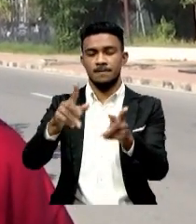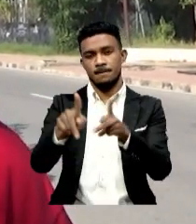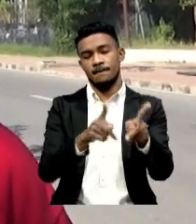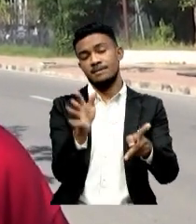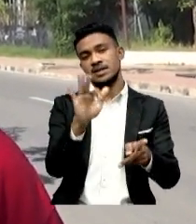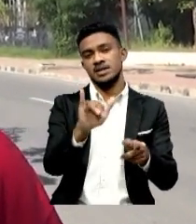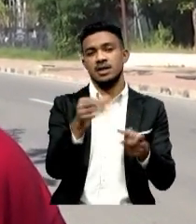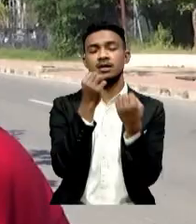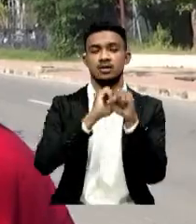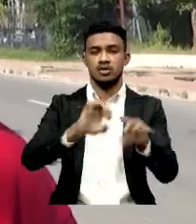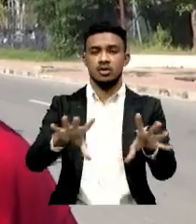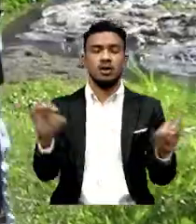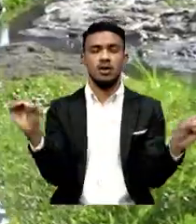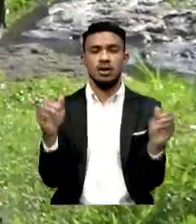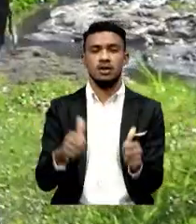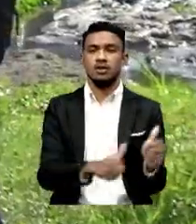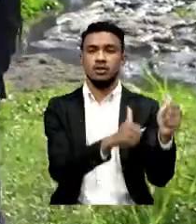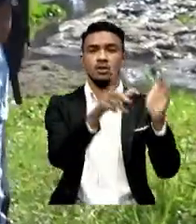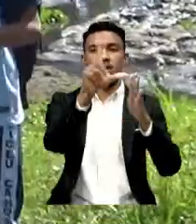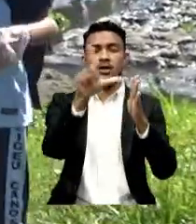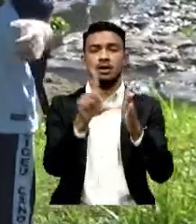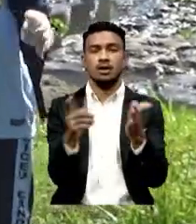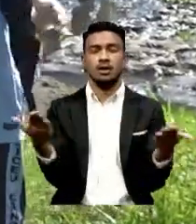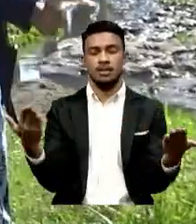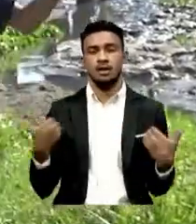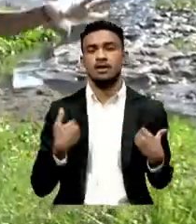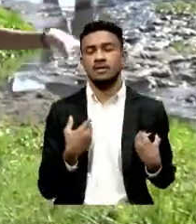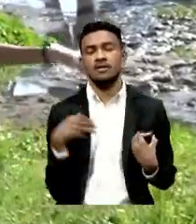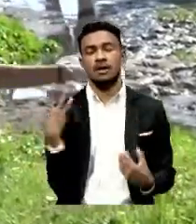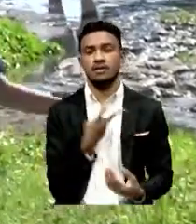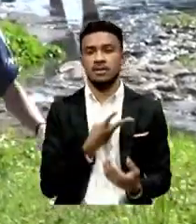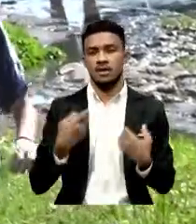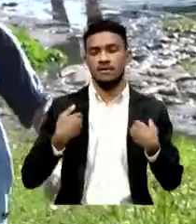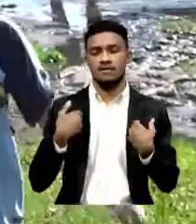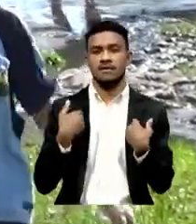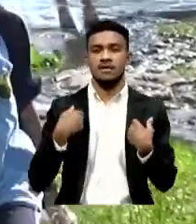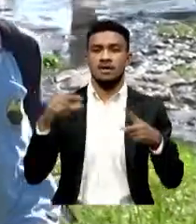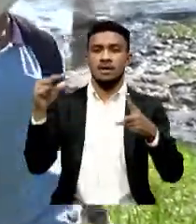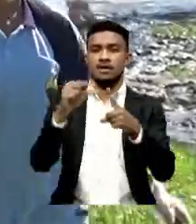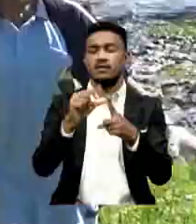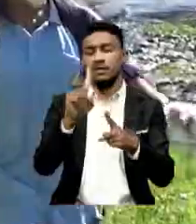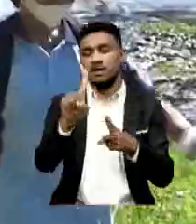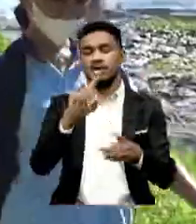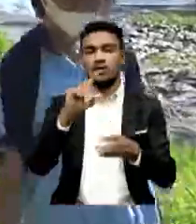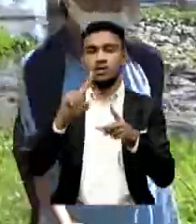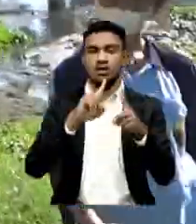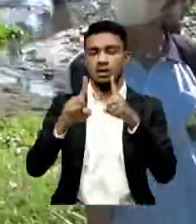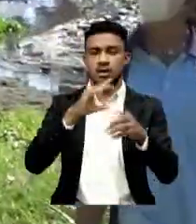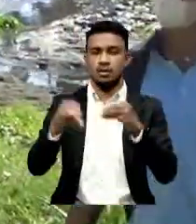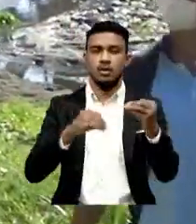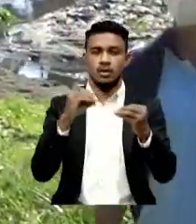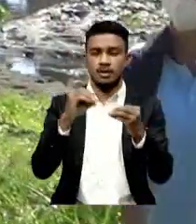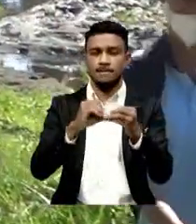sira soe latirne ordeng nebe makia entang ami he materi ida nebe makulia kona ba ambiente meu